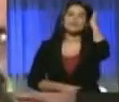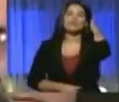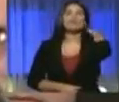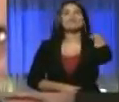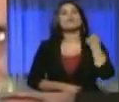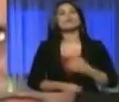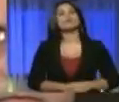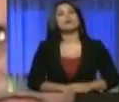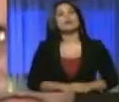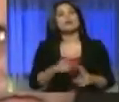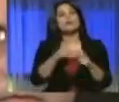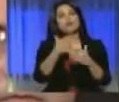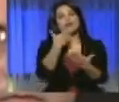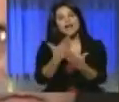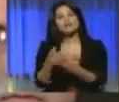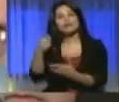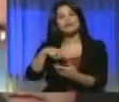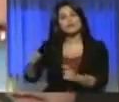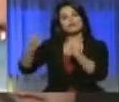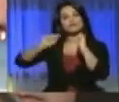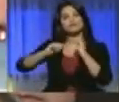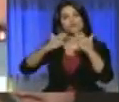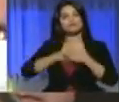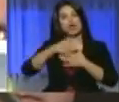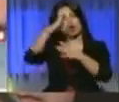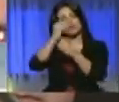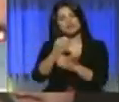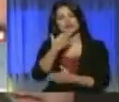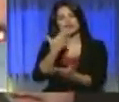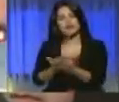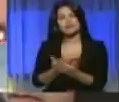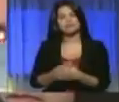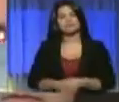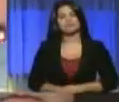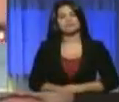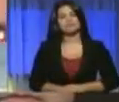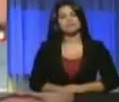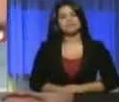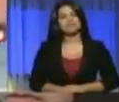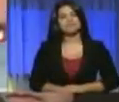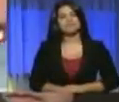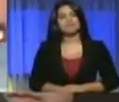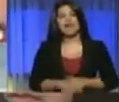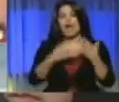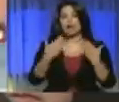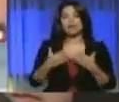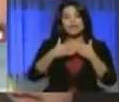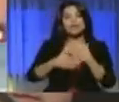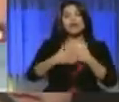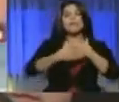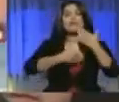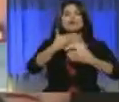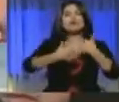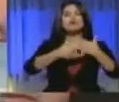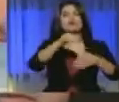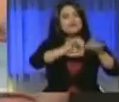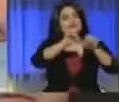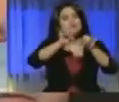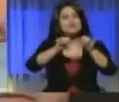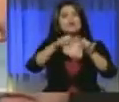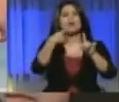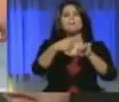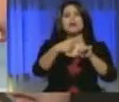Agradecer pues la confianza de haberme designado como ministro de este despacho. Estamos ahorita en un proceso de revisión, de rectificación, de